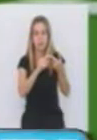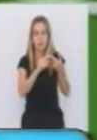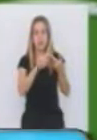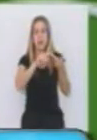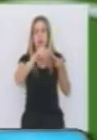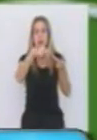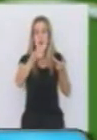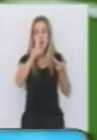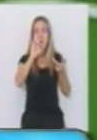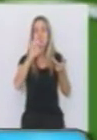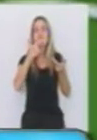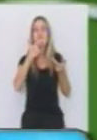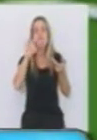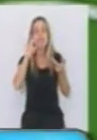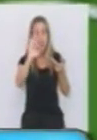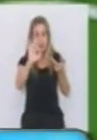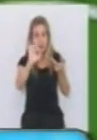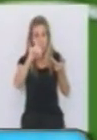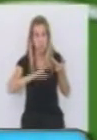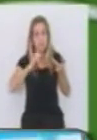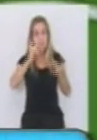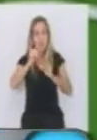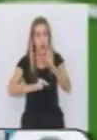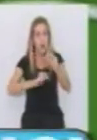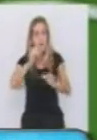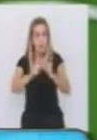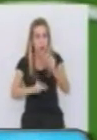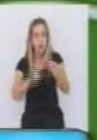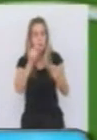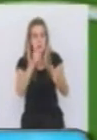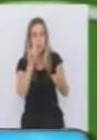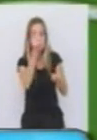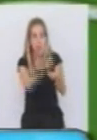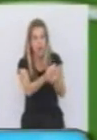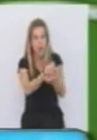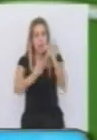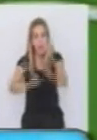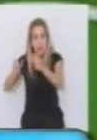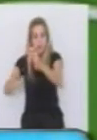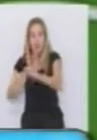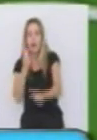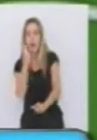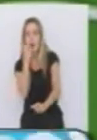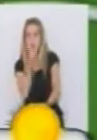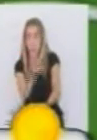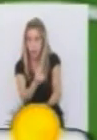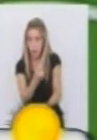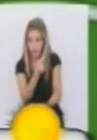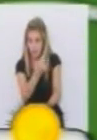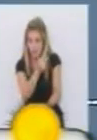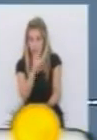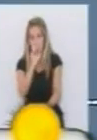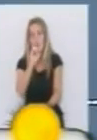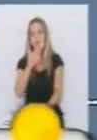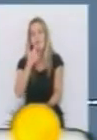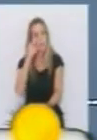yo sigo siendo candidato, ¿no? Mucho... No mide mal Bossio, ¿eh? No mide... Bueno, de hecho, él hizo trascender encuestas propias que lo daban primero. No,